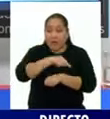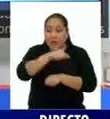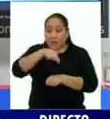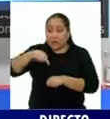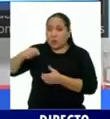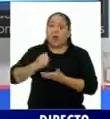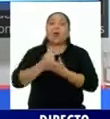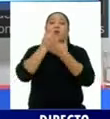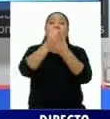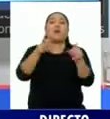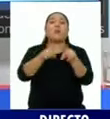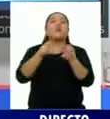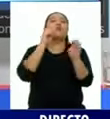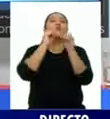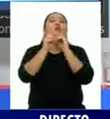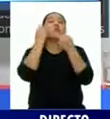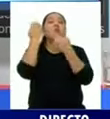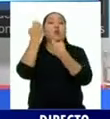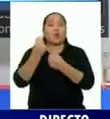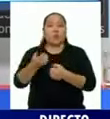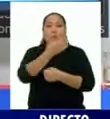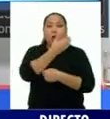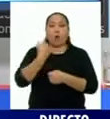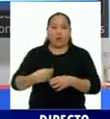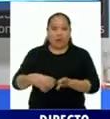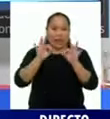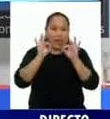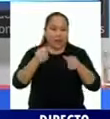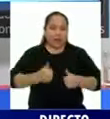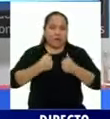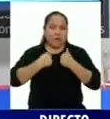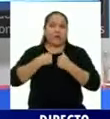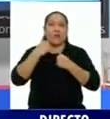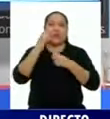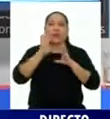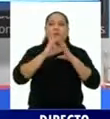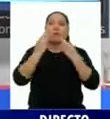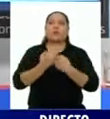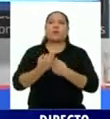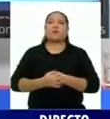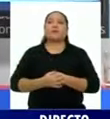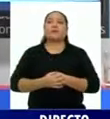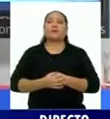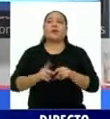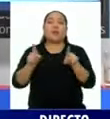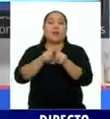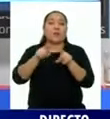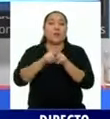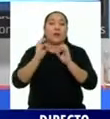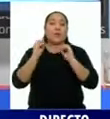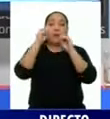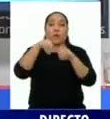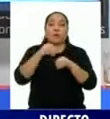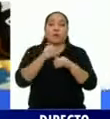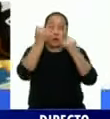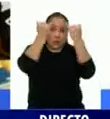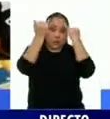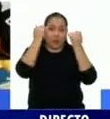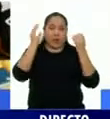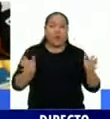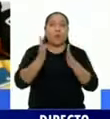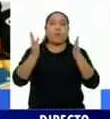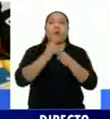reactivación económica y la mejora de la calidad de vida de las familias. La siguiente, por favor. También hemos incorporado iniciativas que promueven